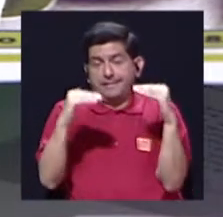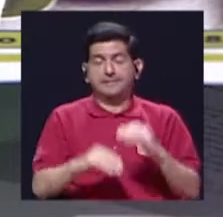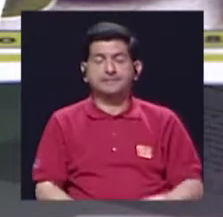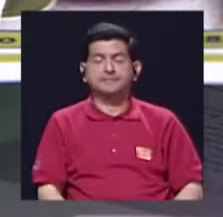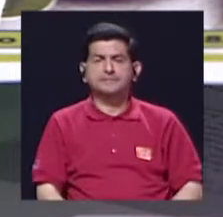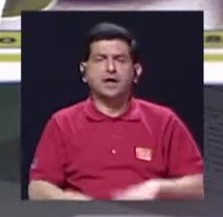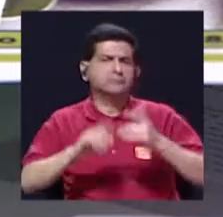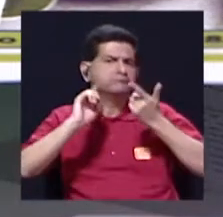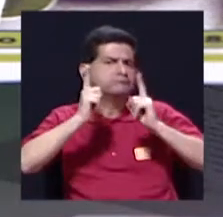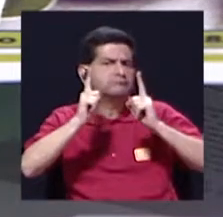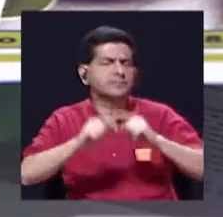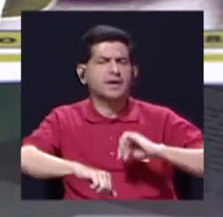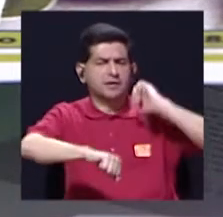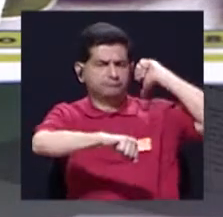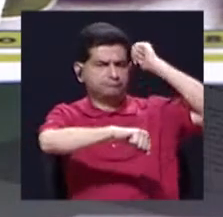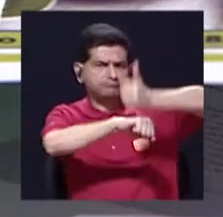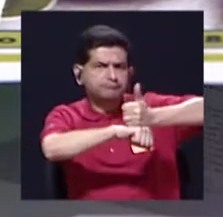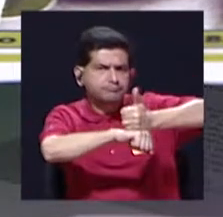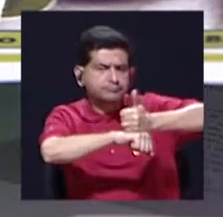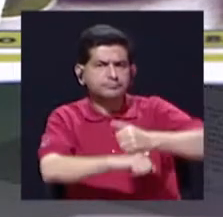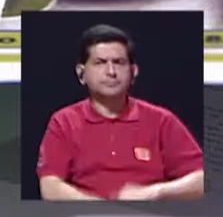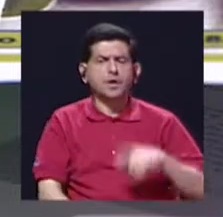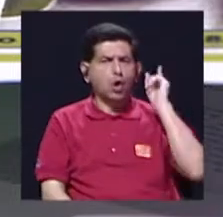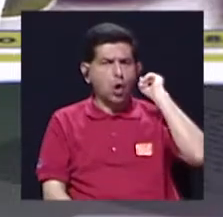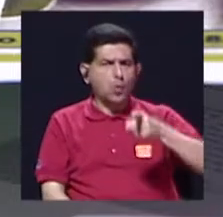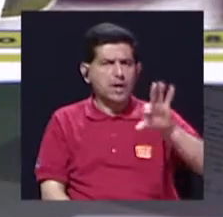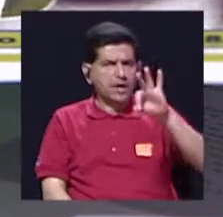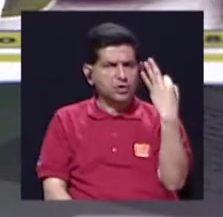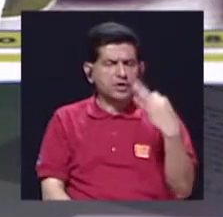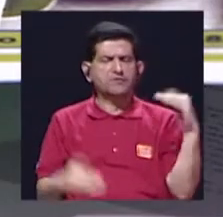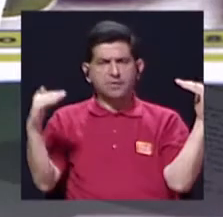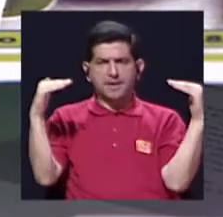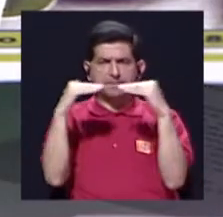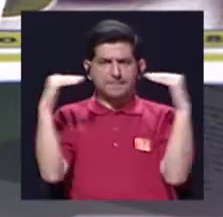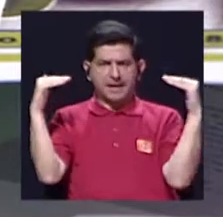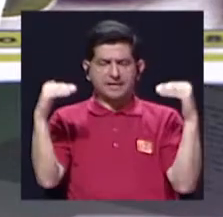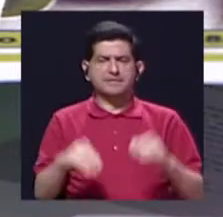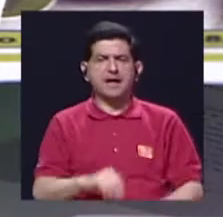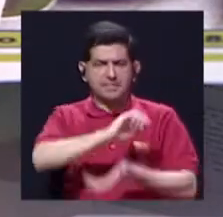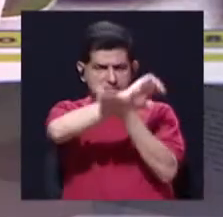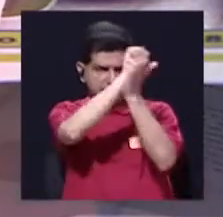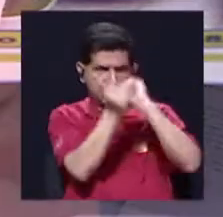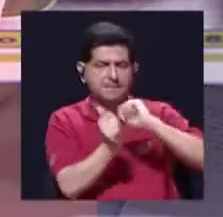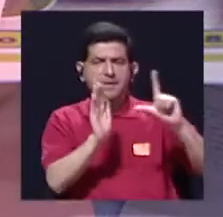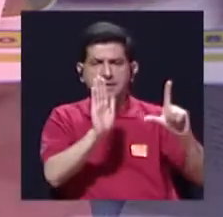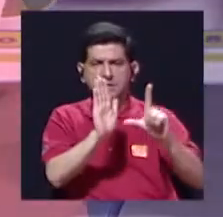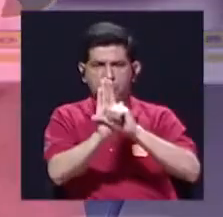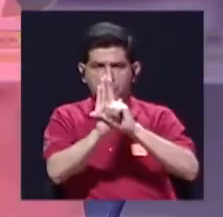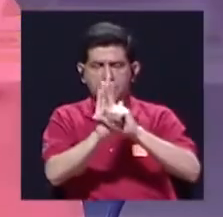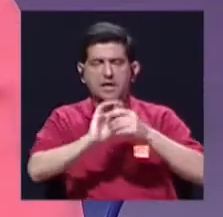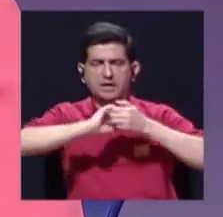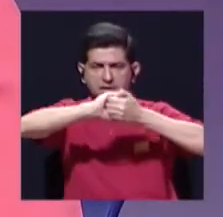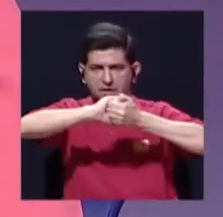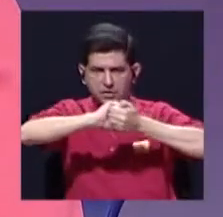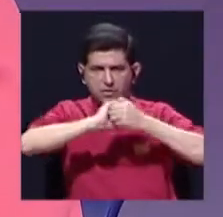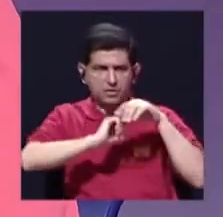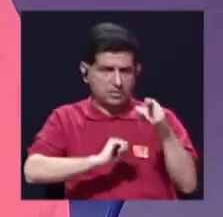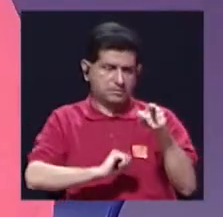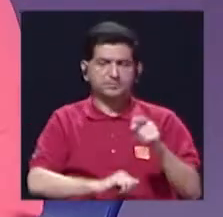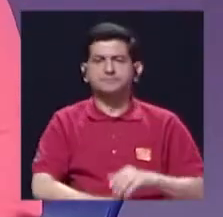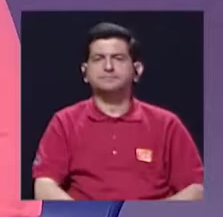es estableciendo obligatoriamente la paridad, reformando así la ley cooperativa,